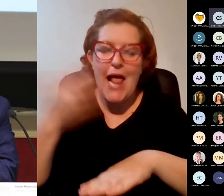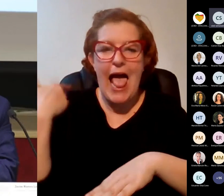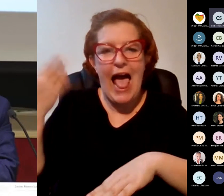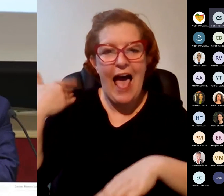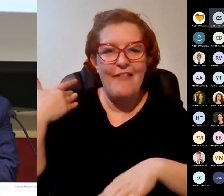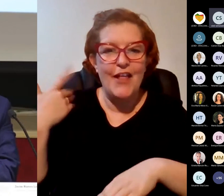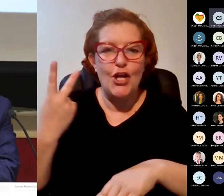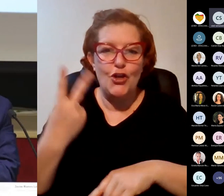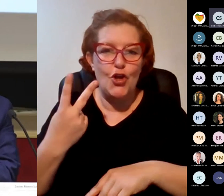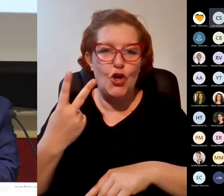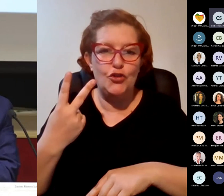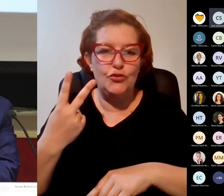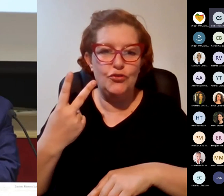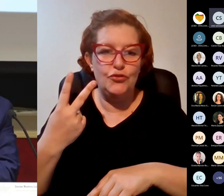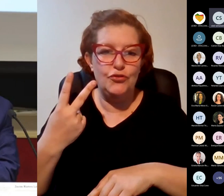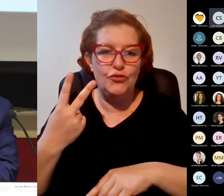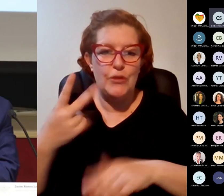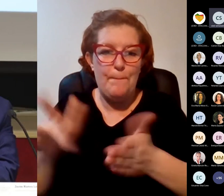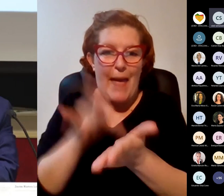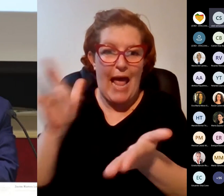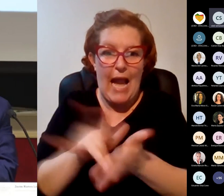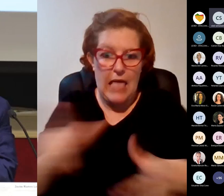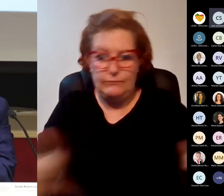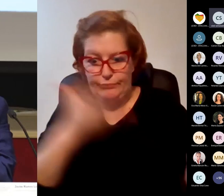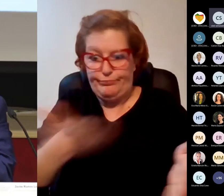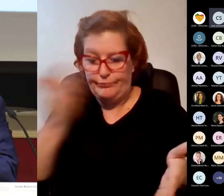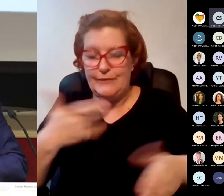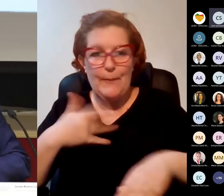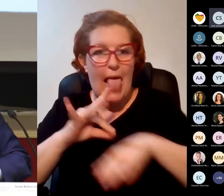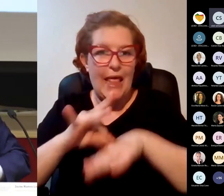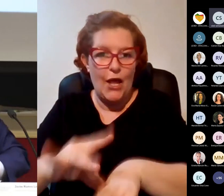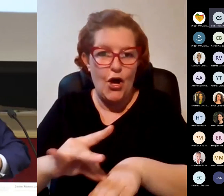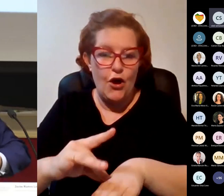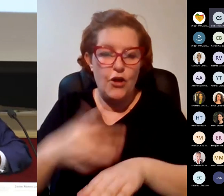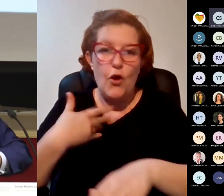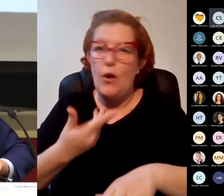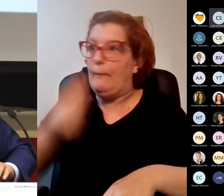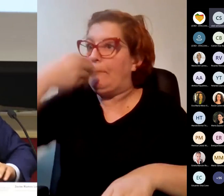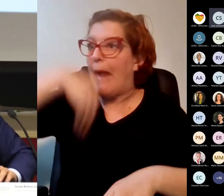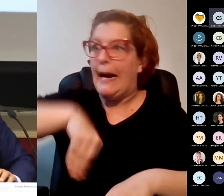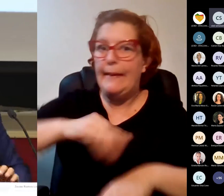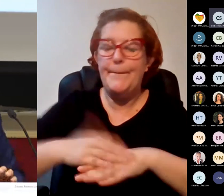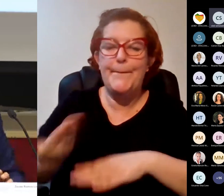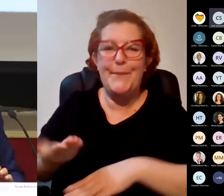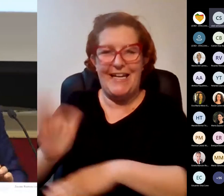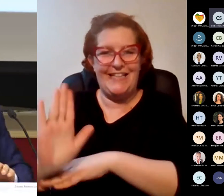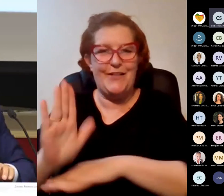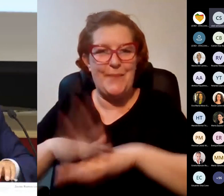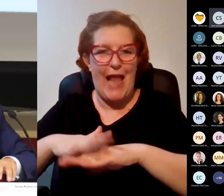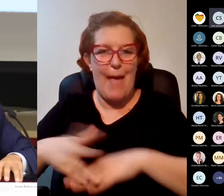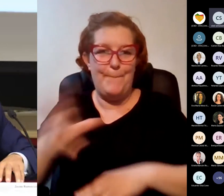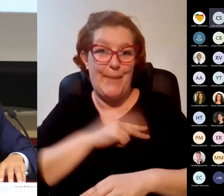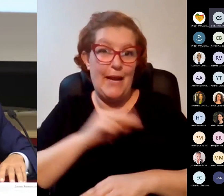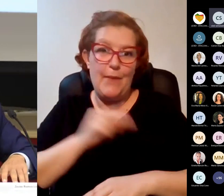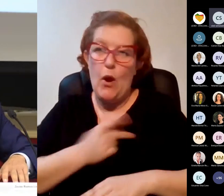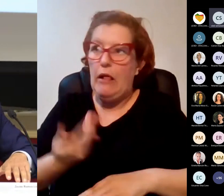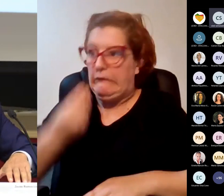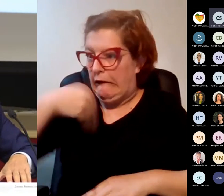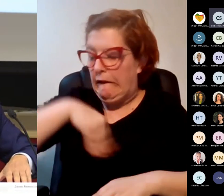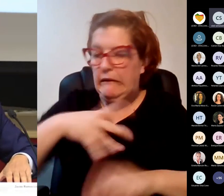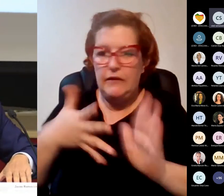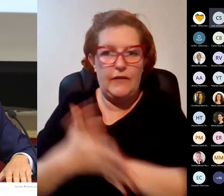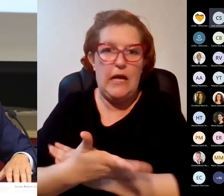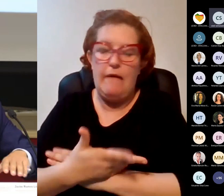2 dos páginas continuas del guión y me iba a saltar la presentación de los premios lo cual ha sido